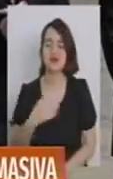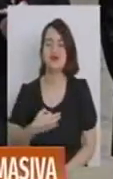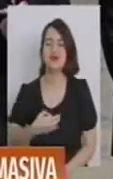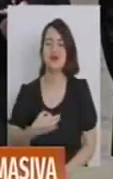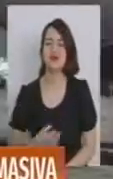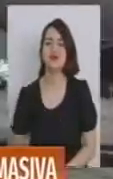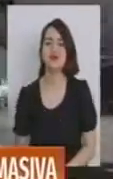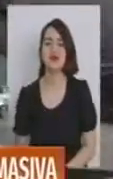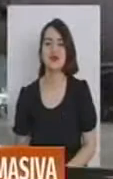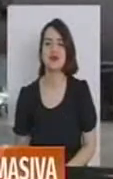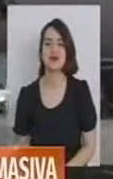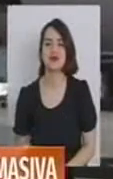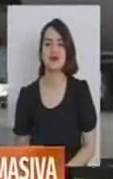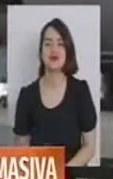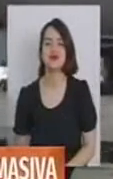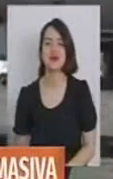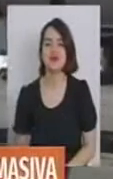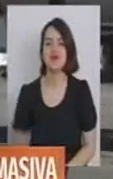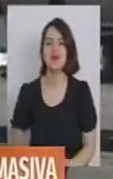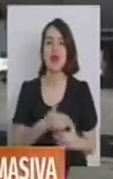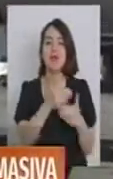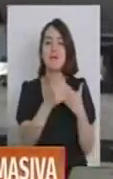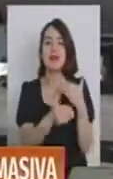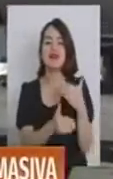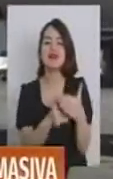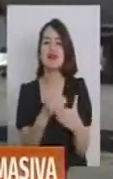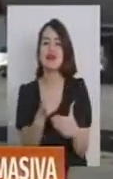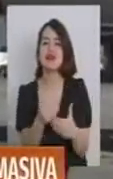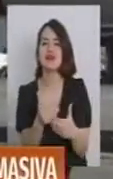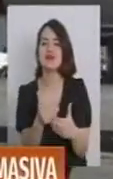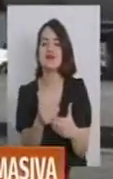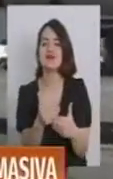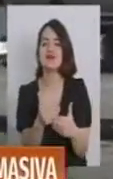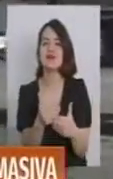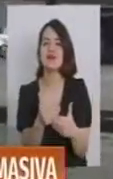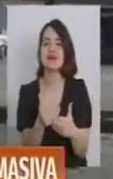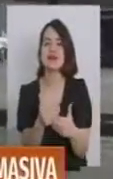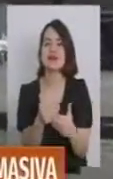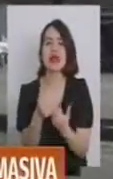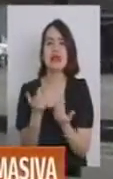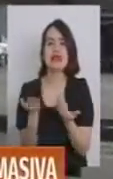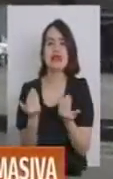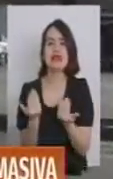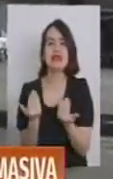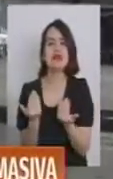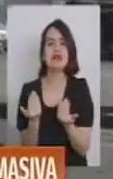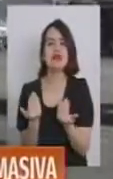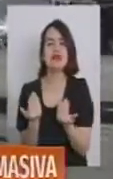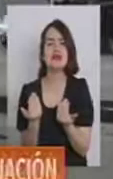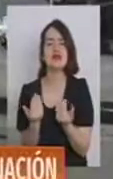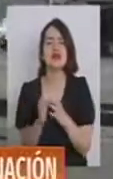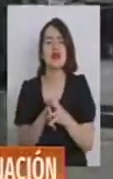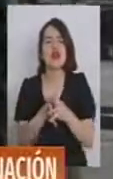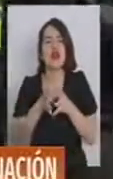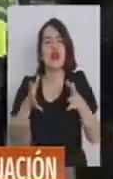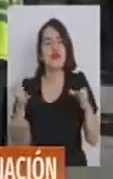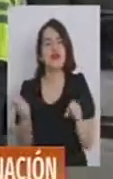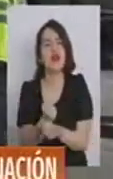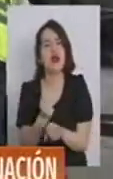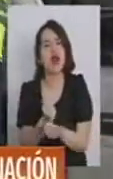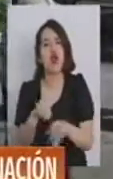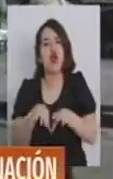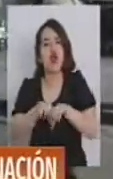Sin duda, es un proceso que va a exigir un enorme despliegue,